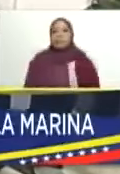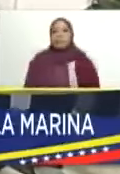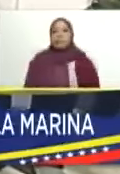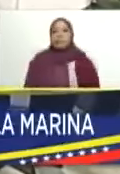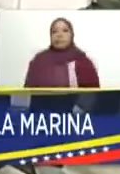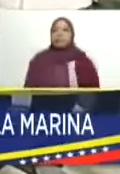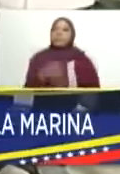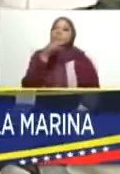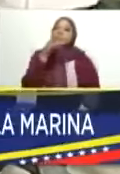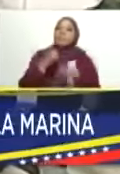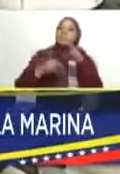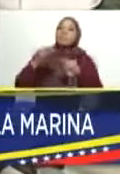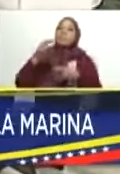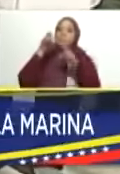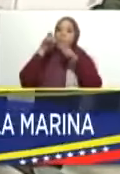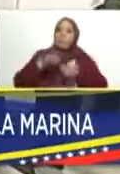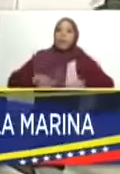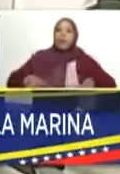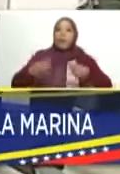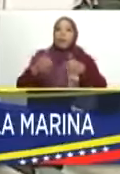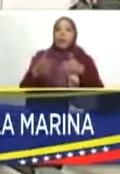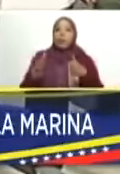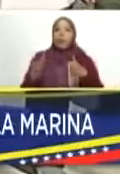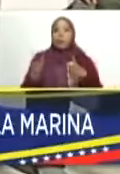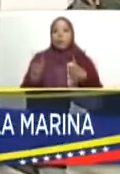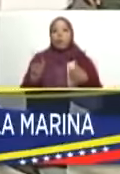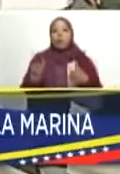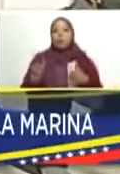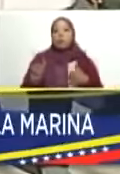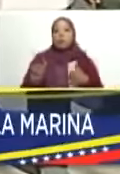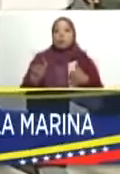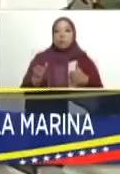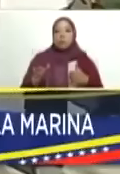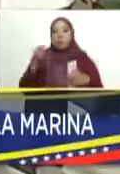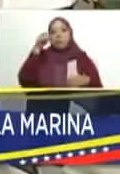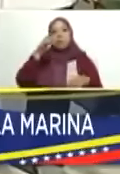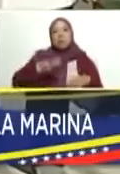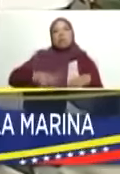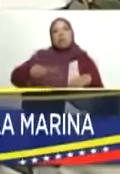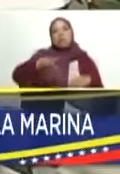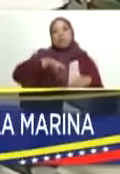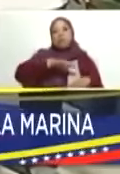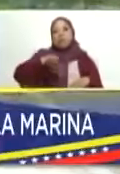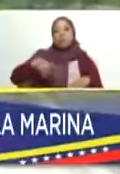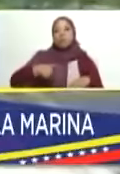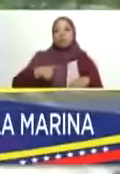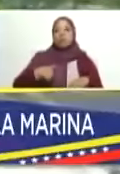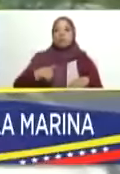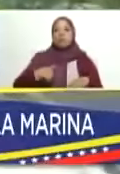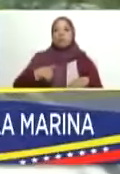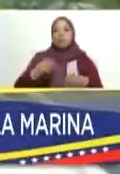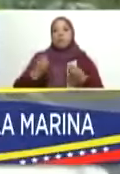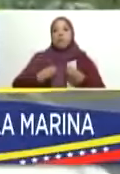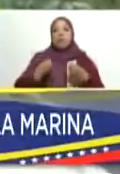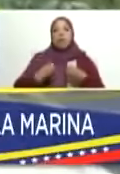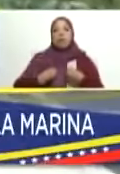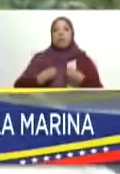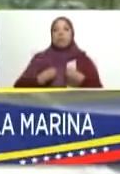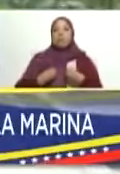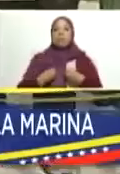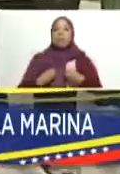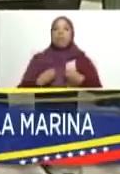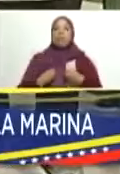para construir nuevos espacios públicos y para darle a nuestro pueblo lo que merece, un vivir